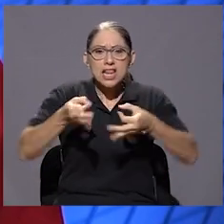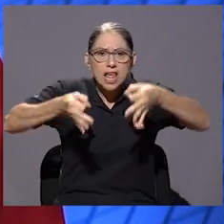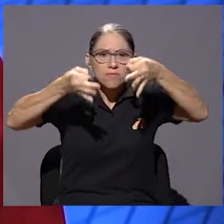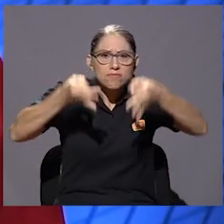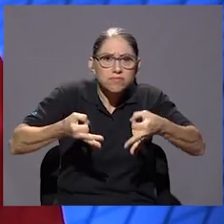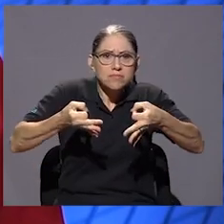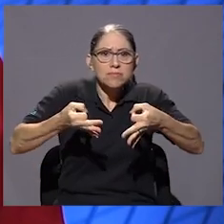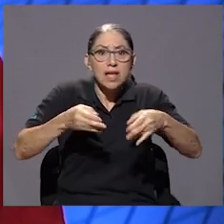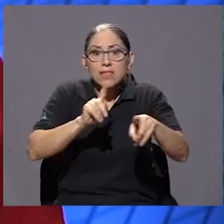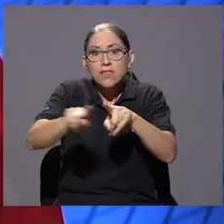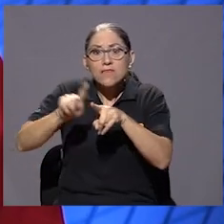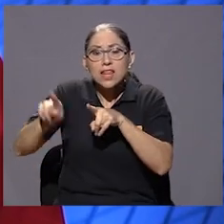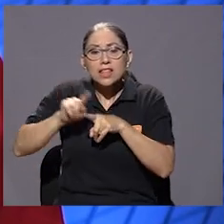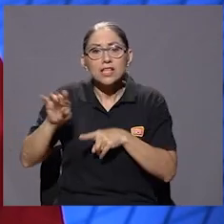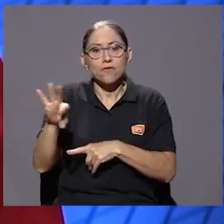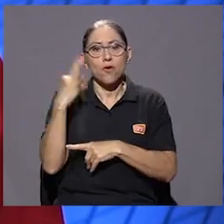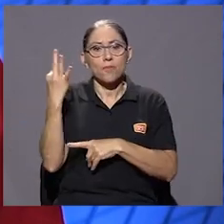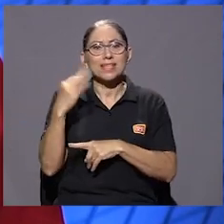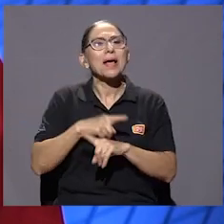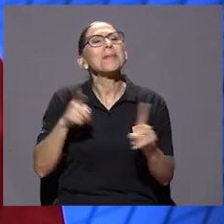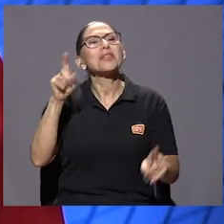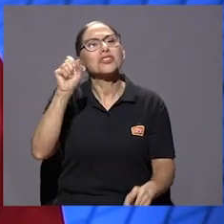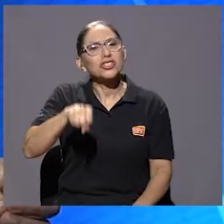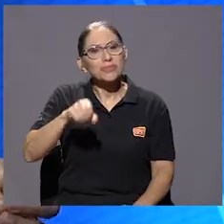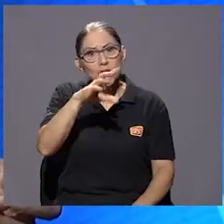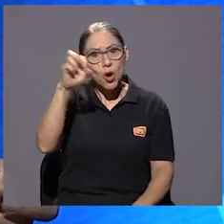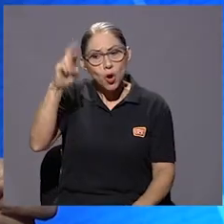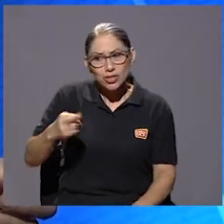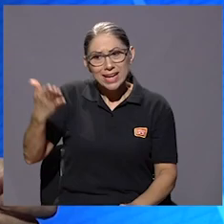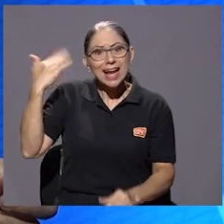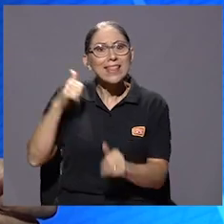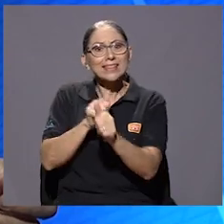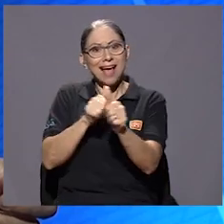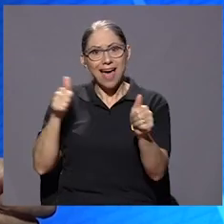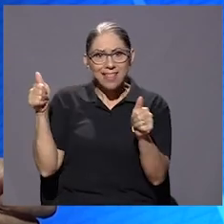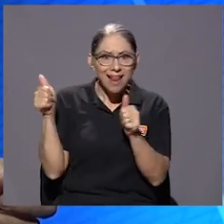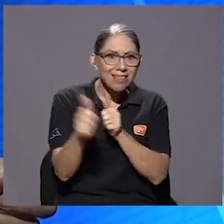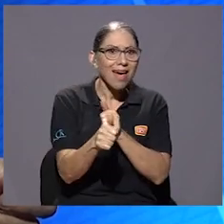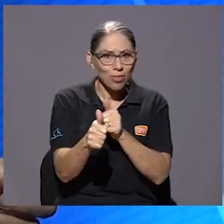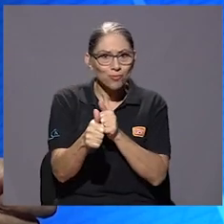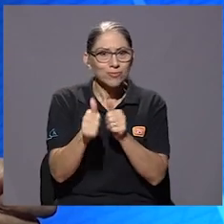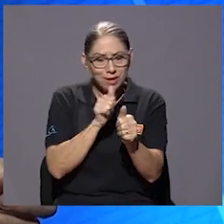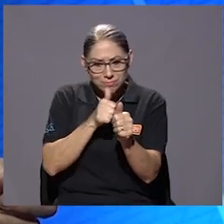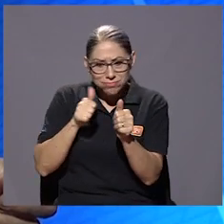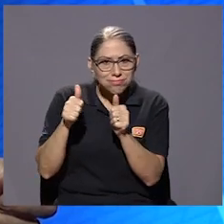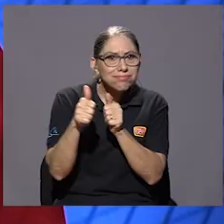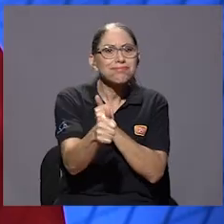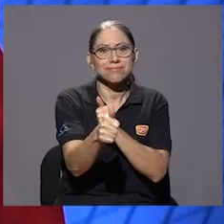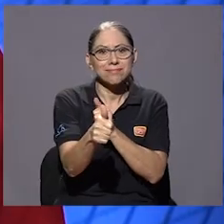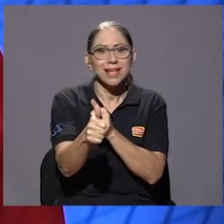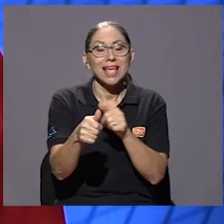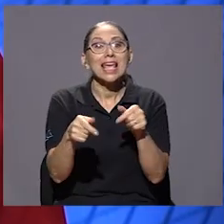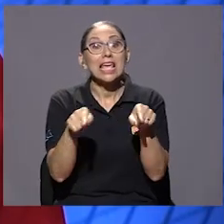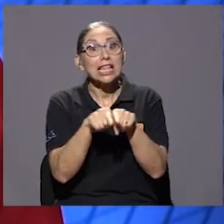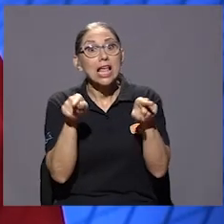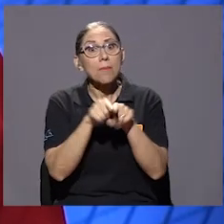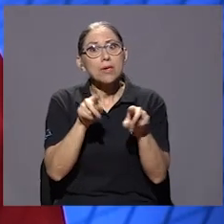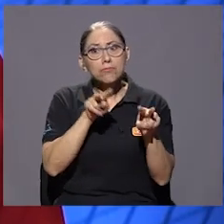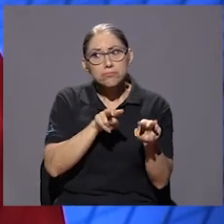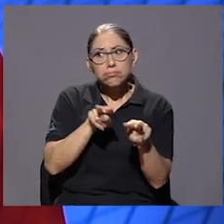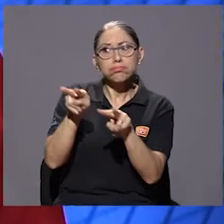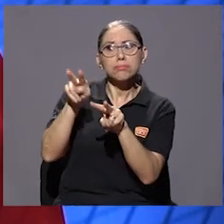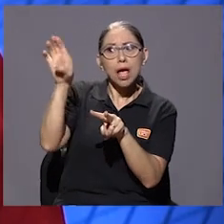diferentes formas. Pero sí, Costa Rica estaba adelantado. Por lo menos y visualizando el copiar a